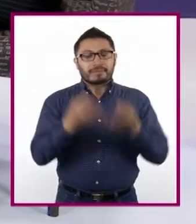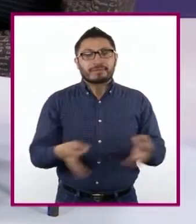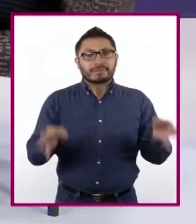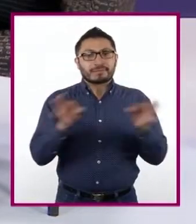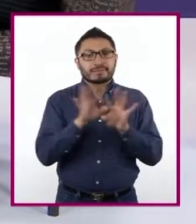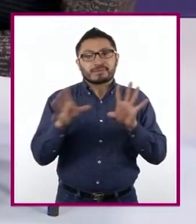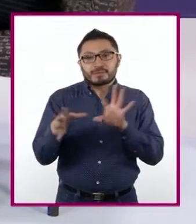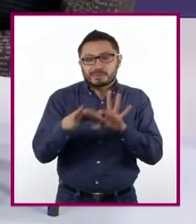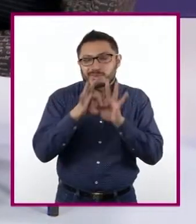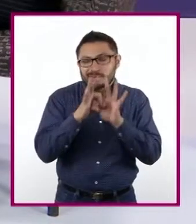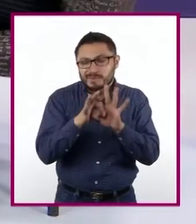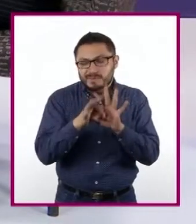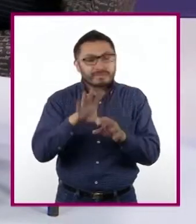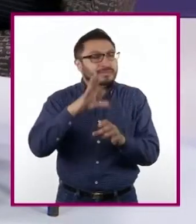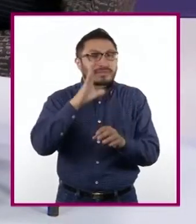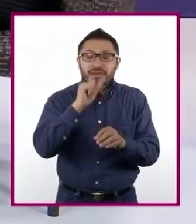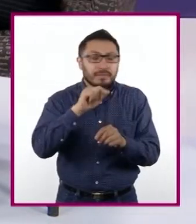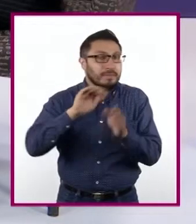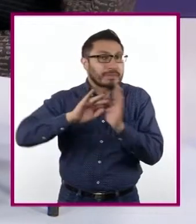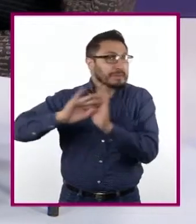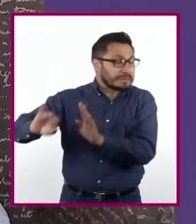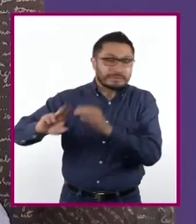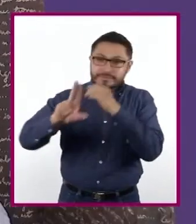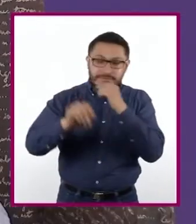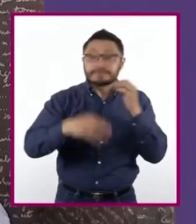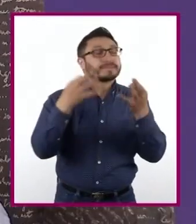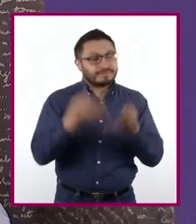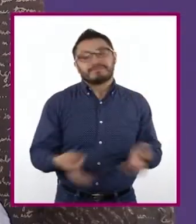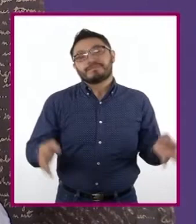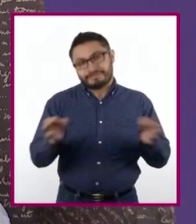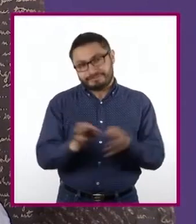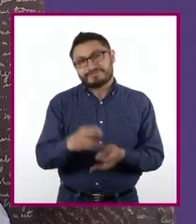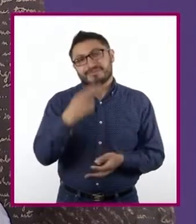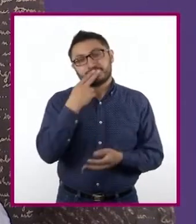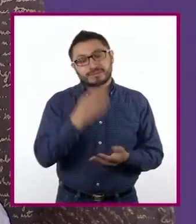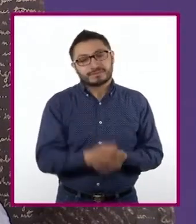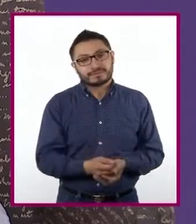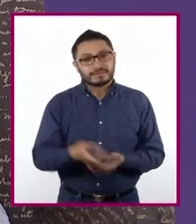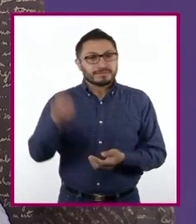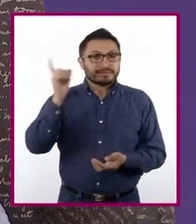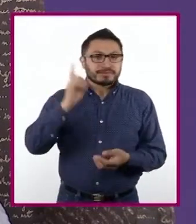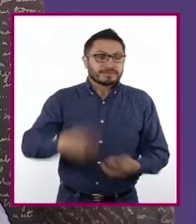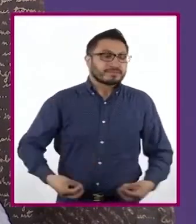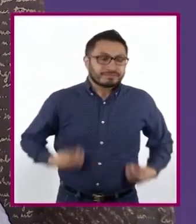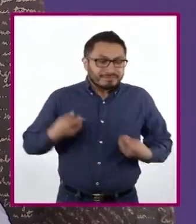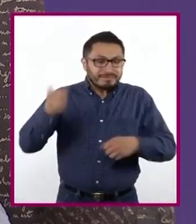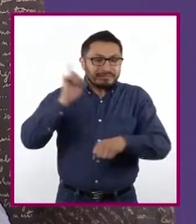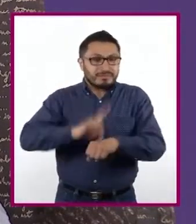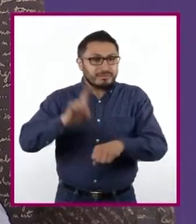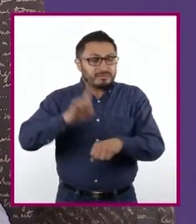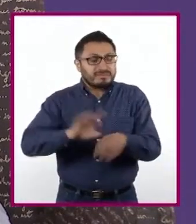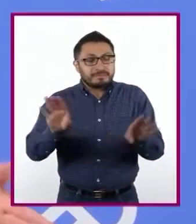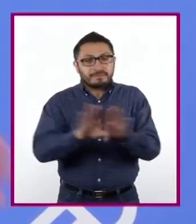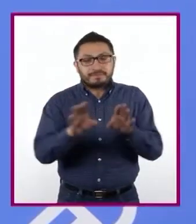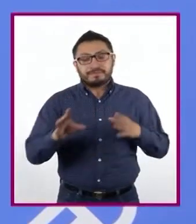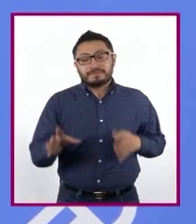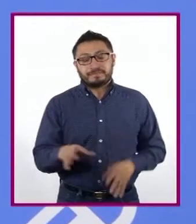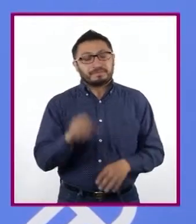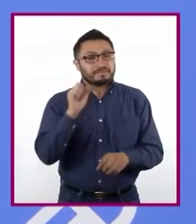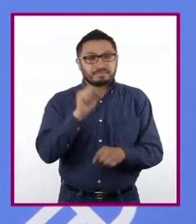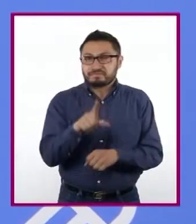par inevitable e indispensable. En el diario vivir se presentan